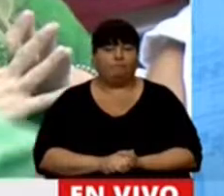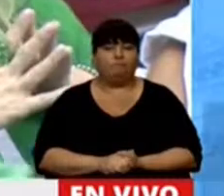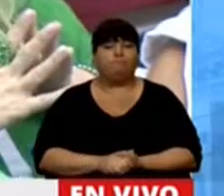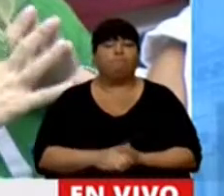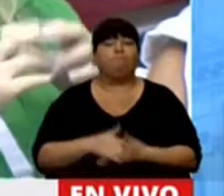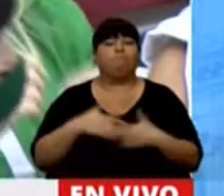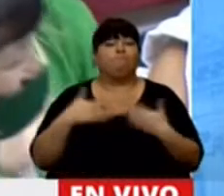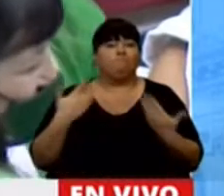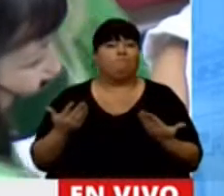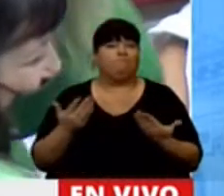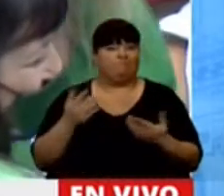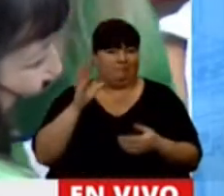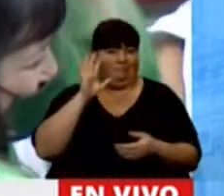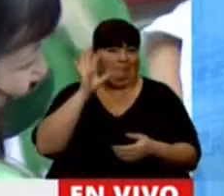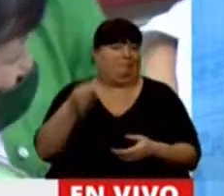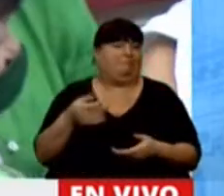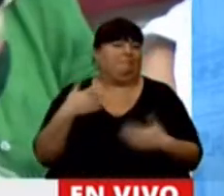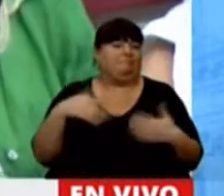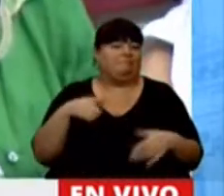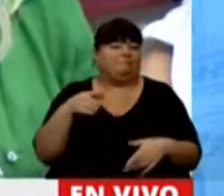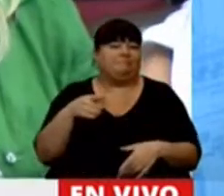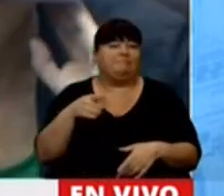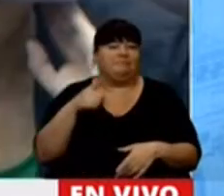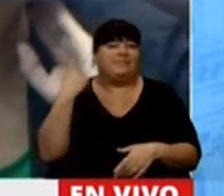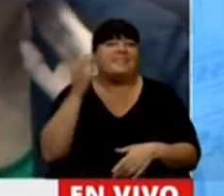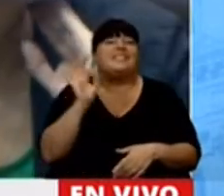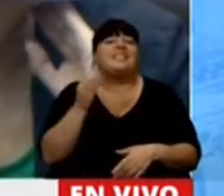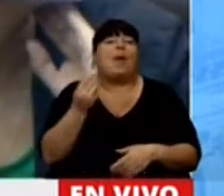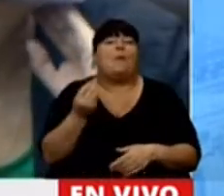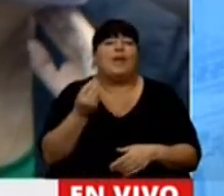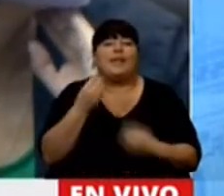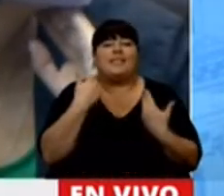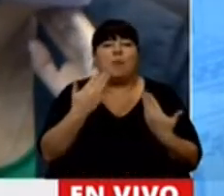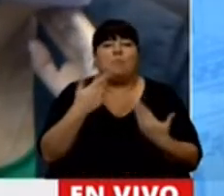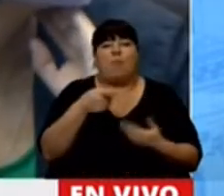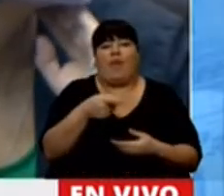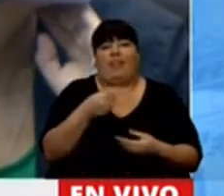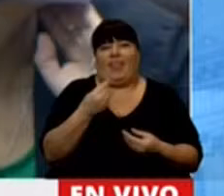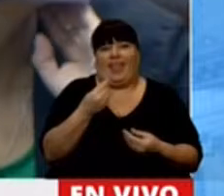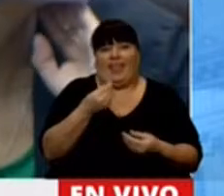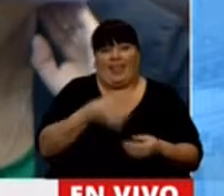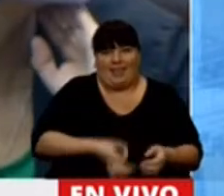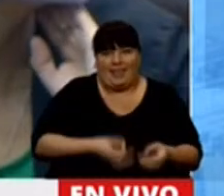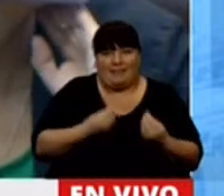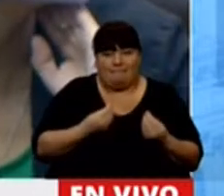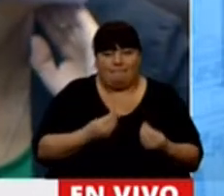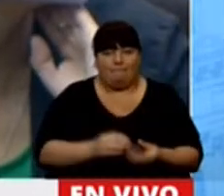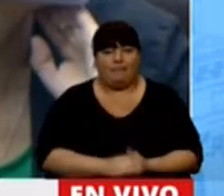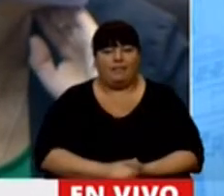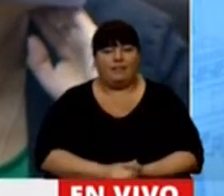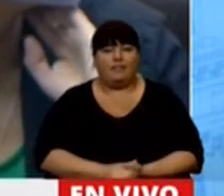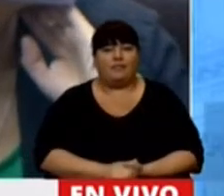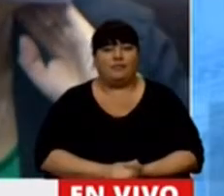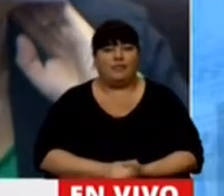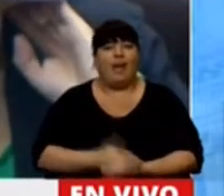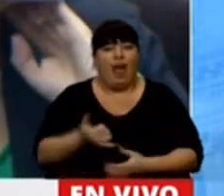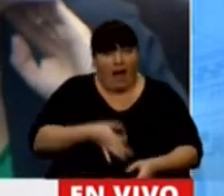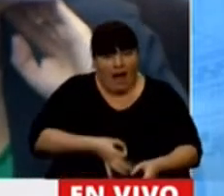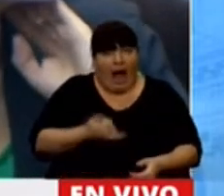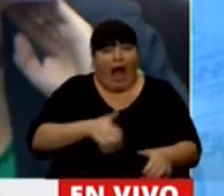resulta cuanto más revelador saber lo que puede realizar el fenómeno. Se